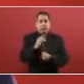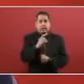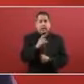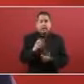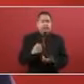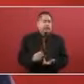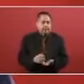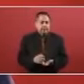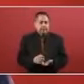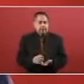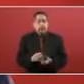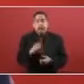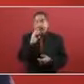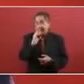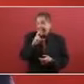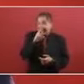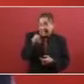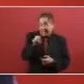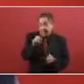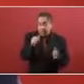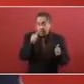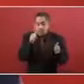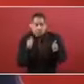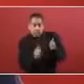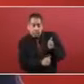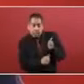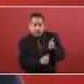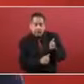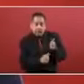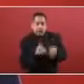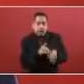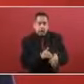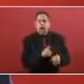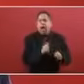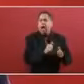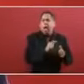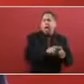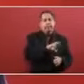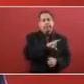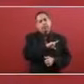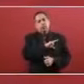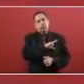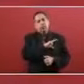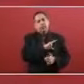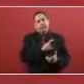y estaba al servicio pues de particulares.